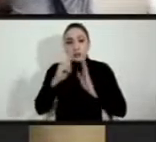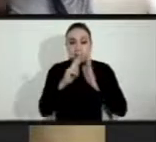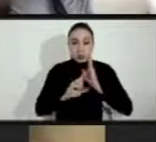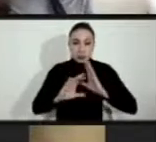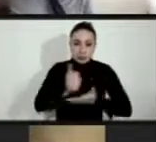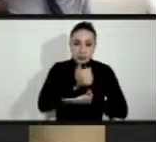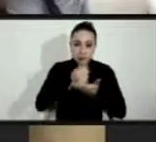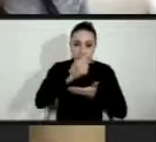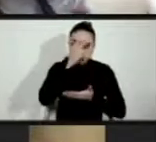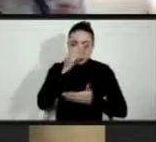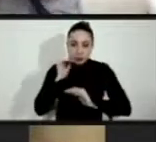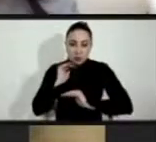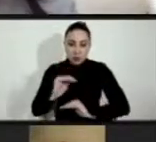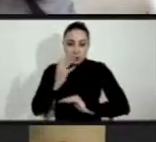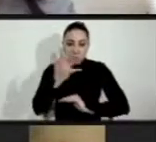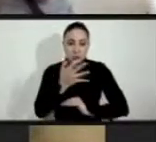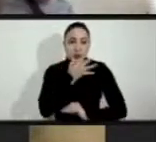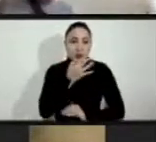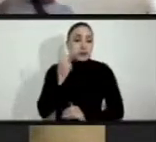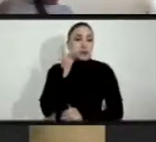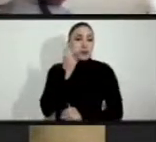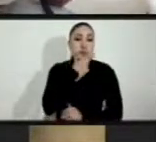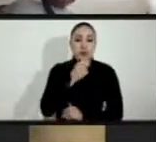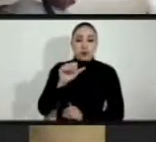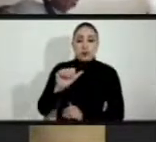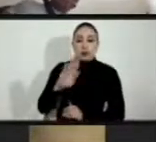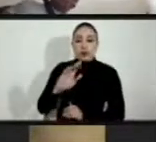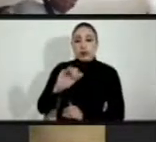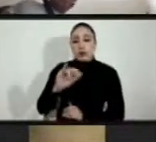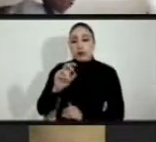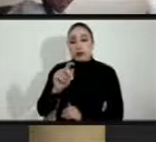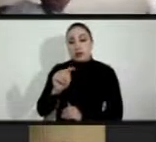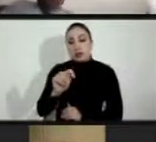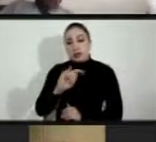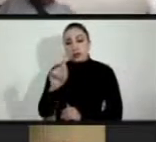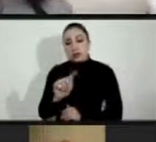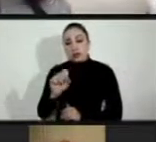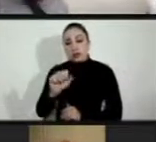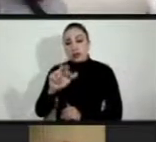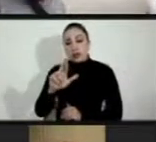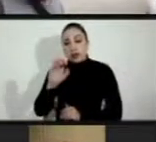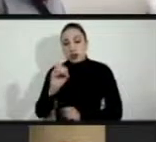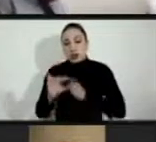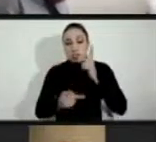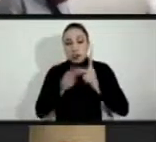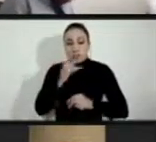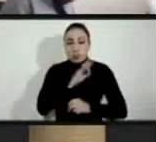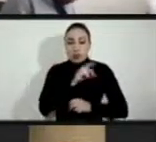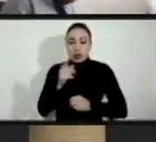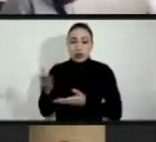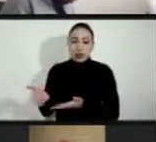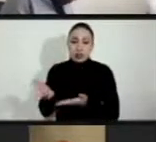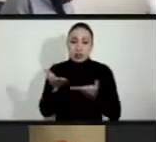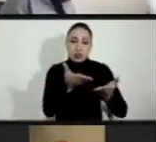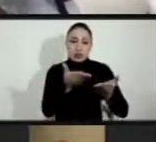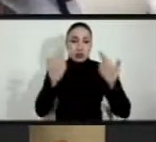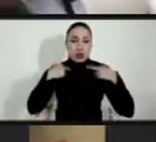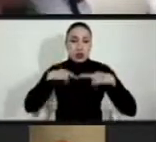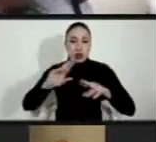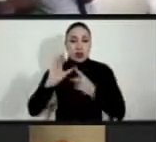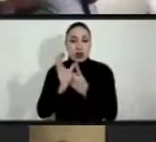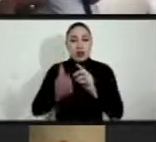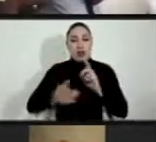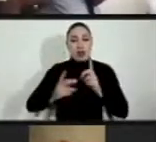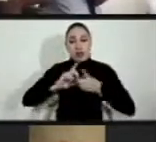de la palabra hasta por 5 minutos al diputado Fernando José Aboitizaro, a nombre de la Comisión de Desarrollo e Infraestructura Urbana y